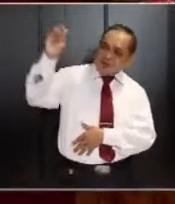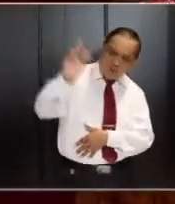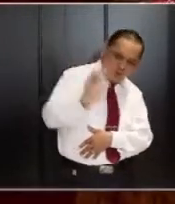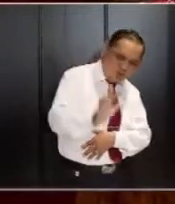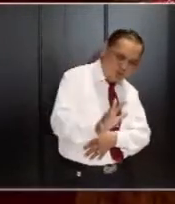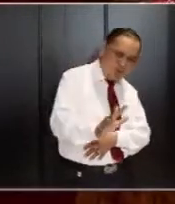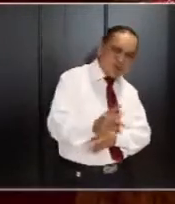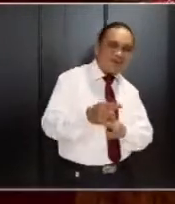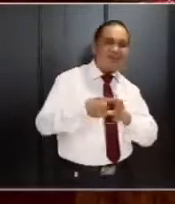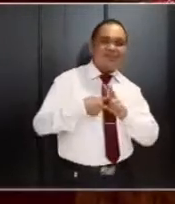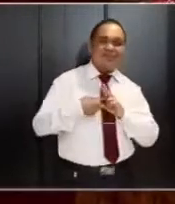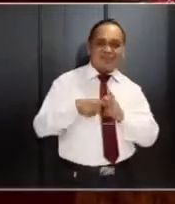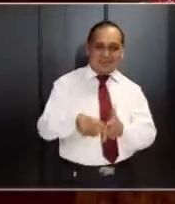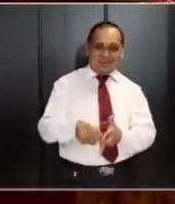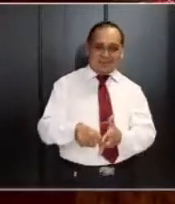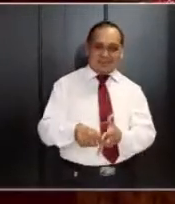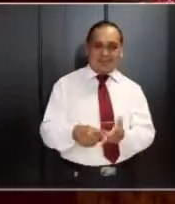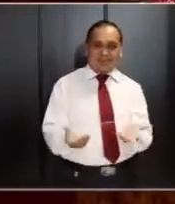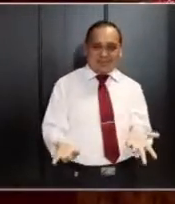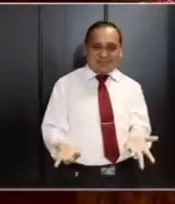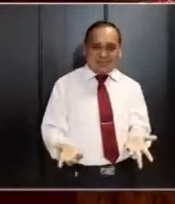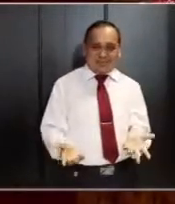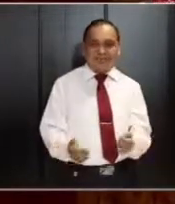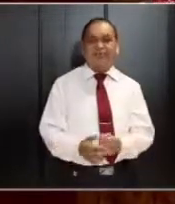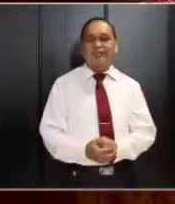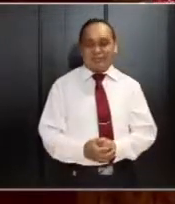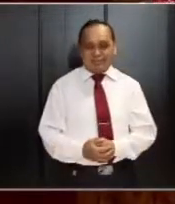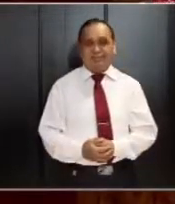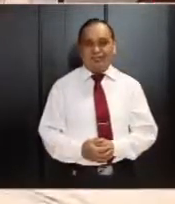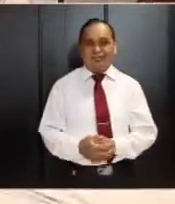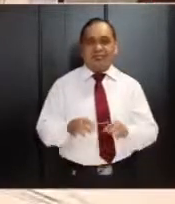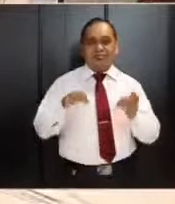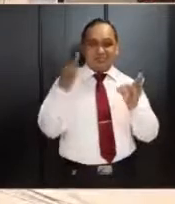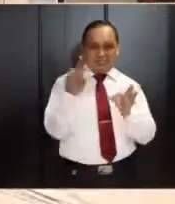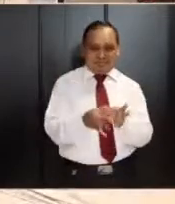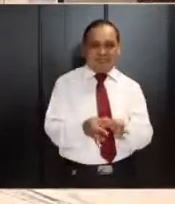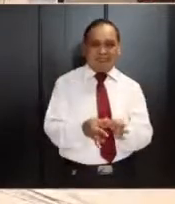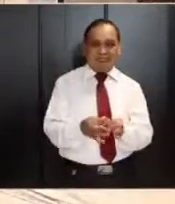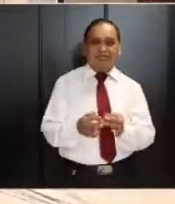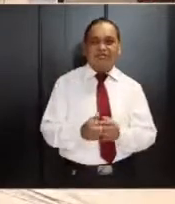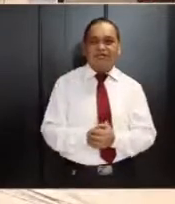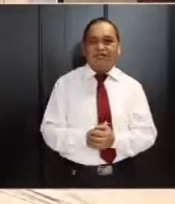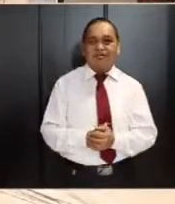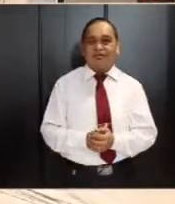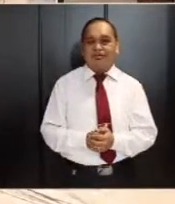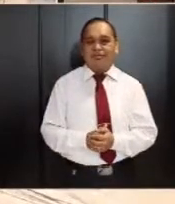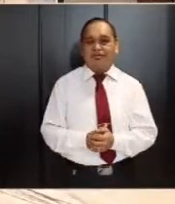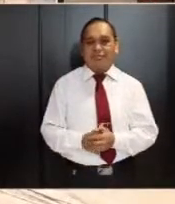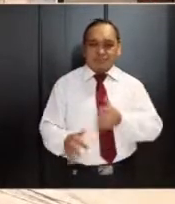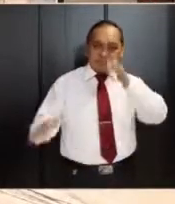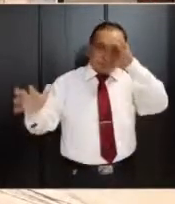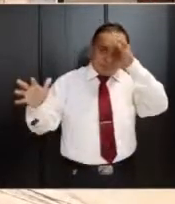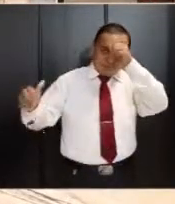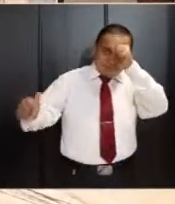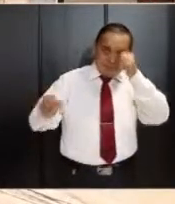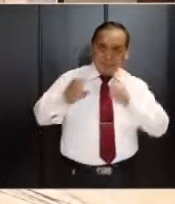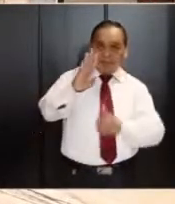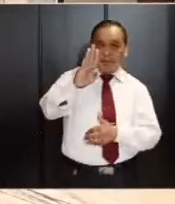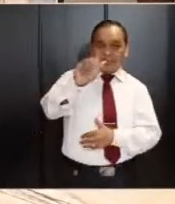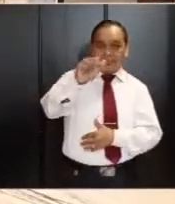no es fácil hacerla, ¿no? Entonces ellos ponen la inversión. Así es, estamos en alianza con Banverde